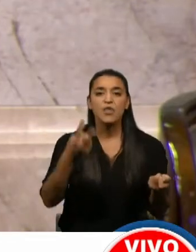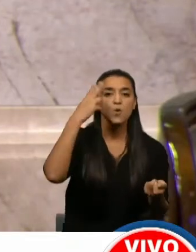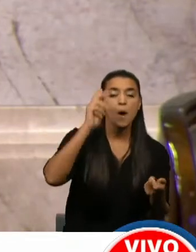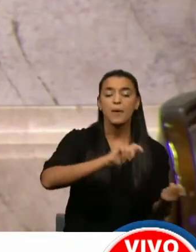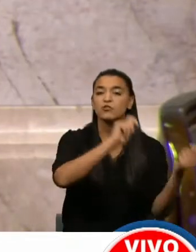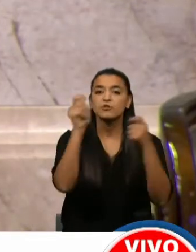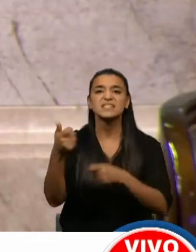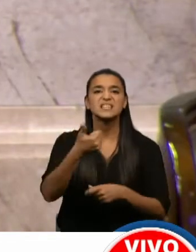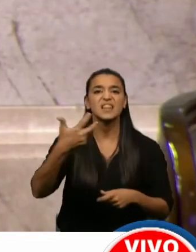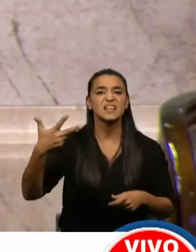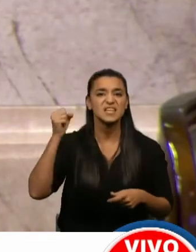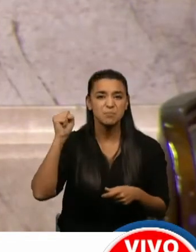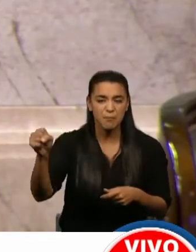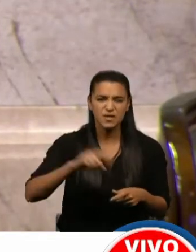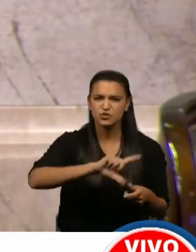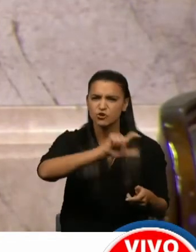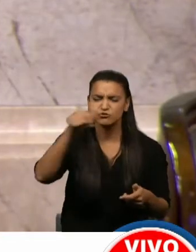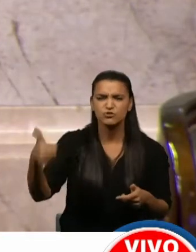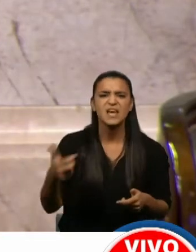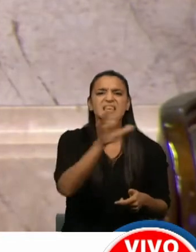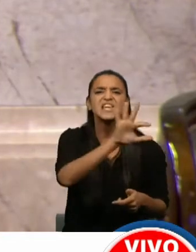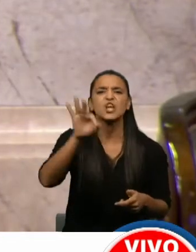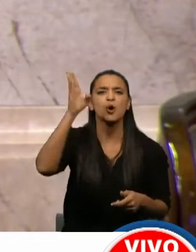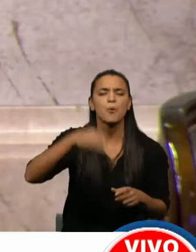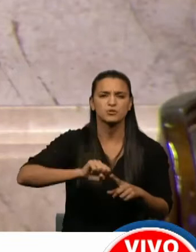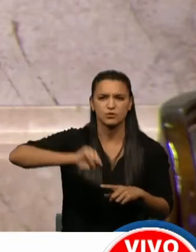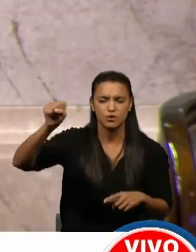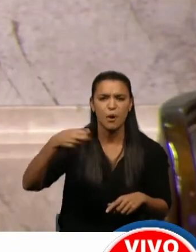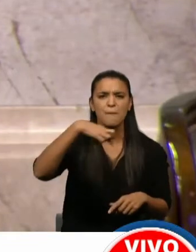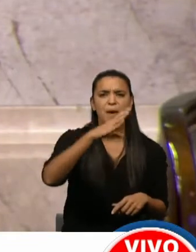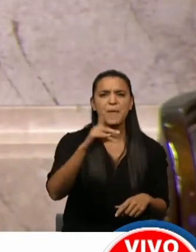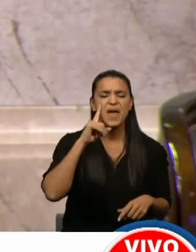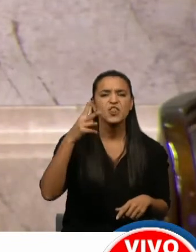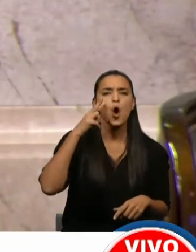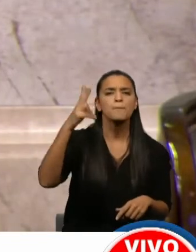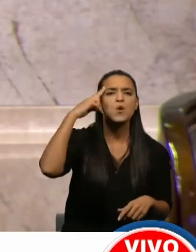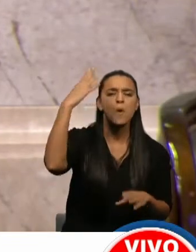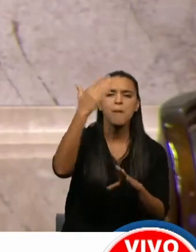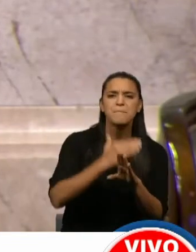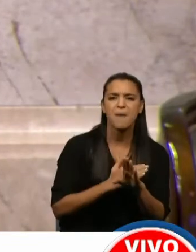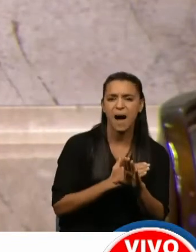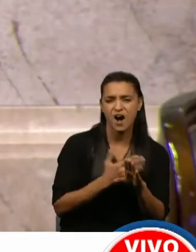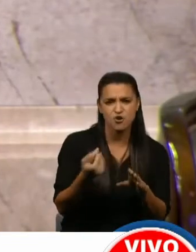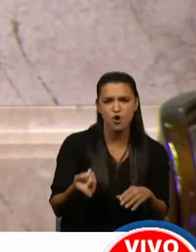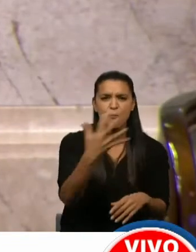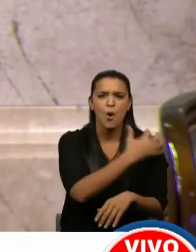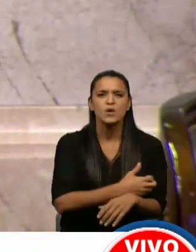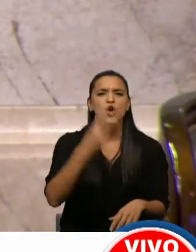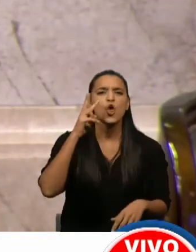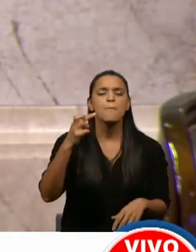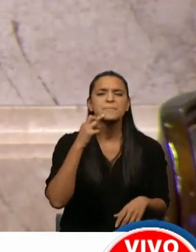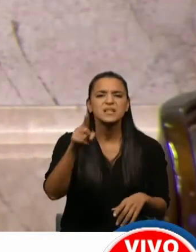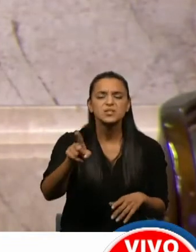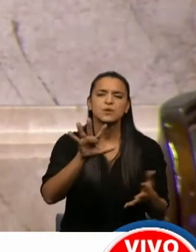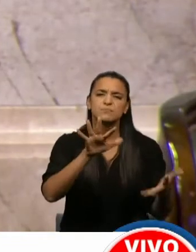63 pesos. Hubo una devaluación de 500%. El PBI de 2009 fue el más bajo de la última década. La pobreza de 2019